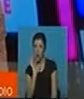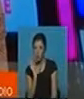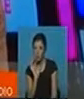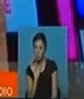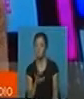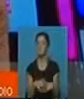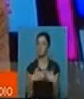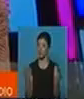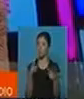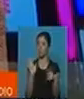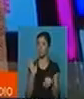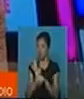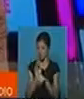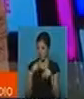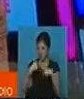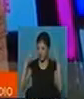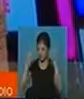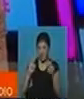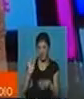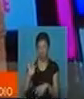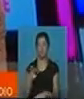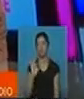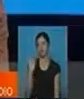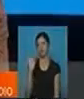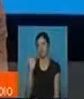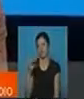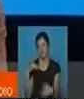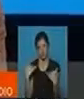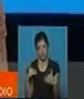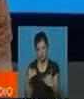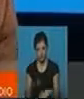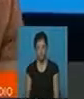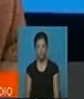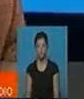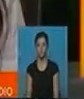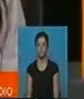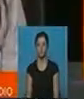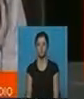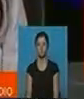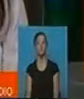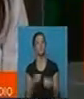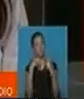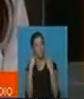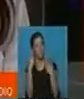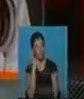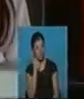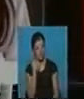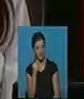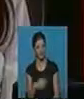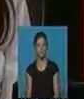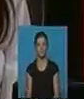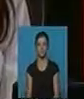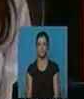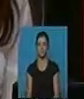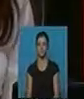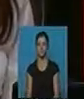un tema muy fuerte, difícil, y muy complicado. La intolerancia, ¿no? Totalmente, totalmente. Sí, buenos días, Juan. Yo quería saber si